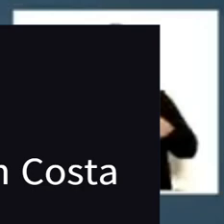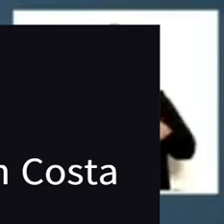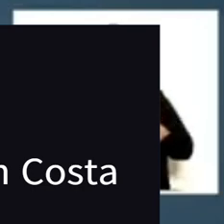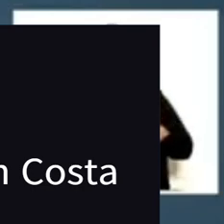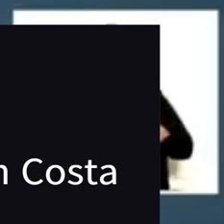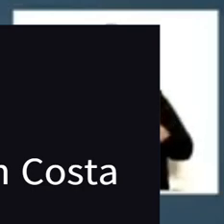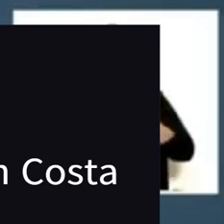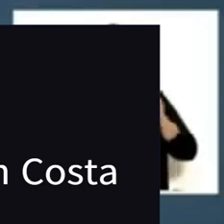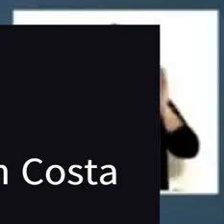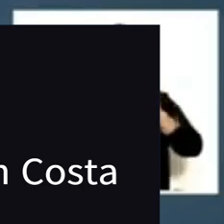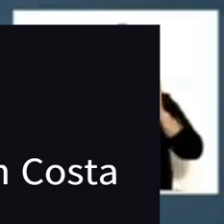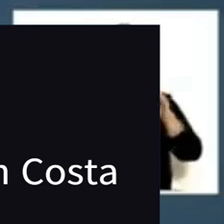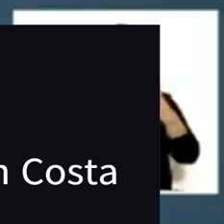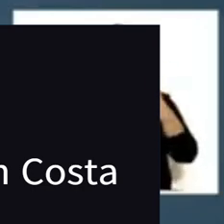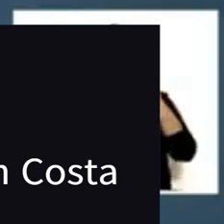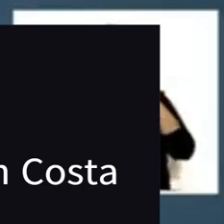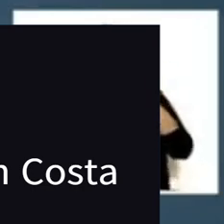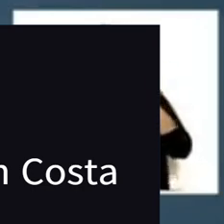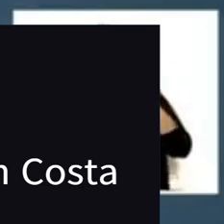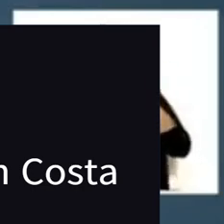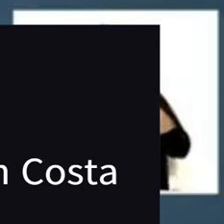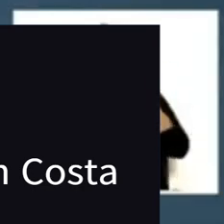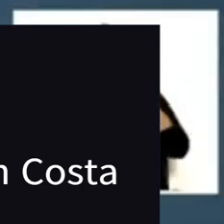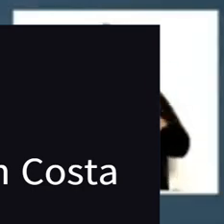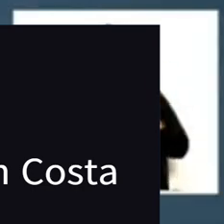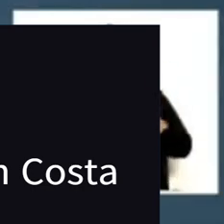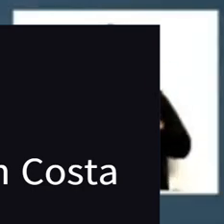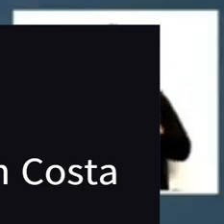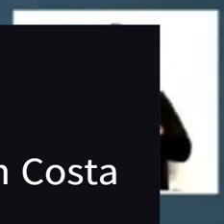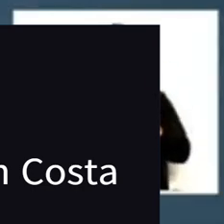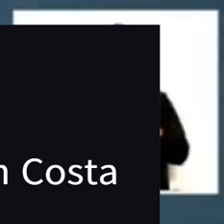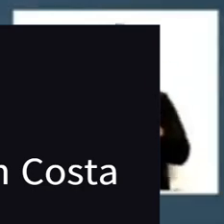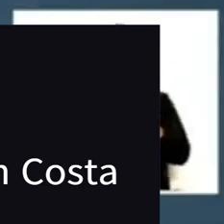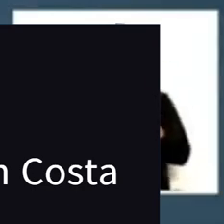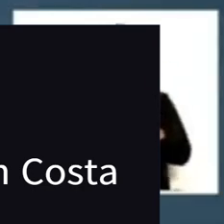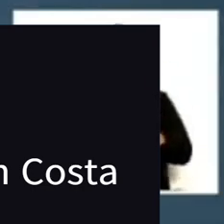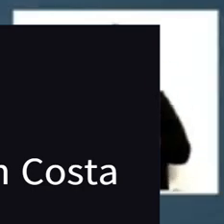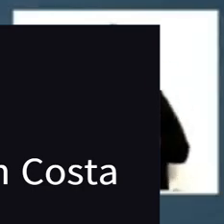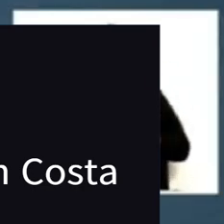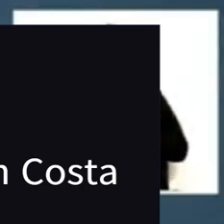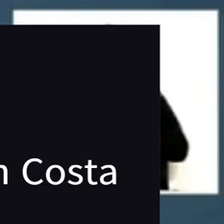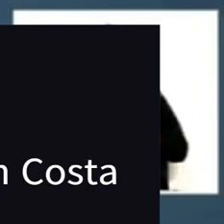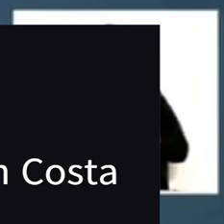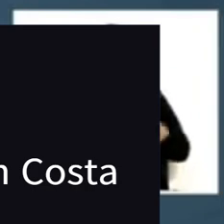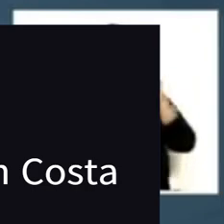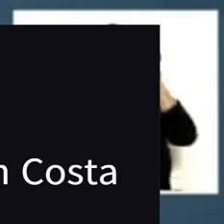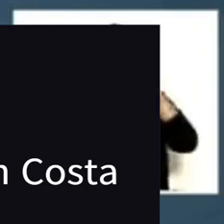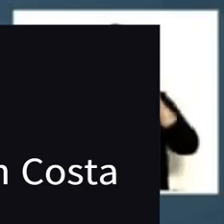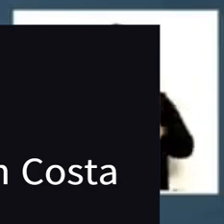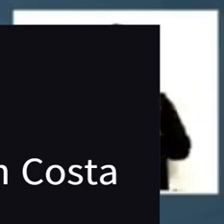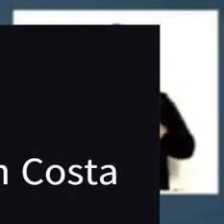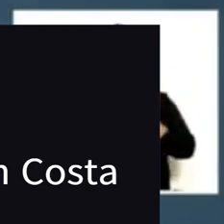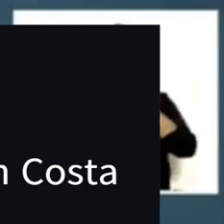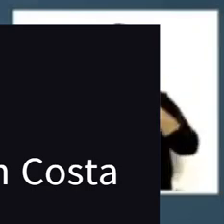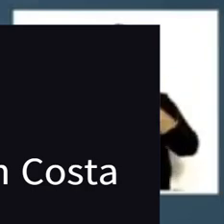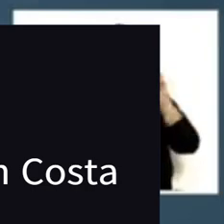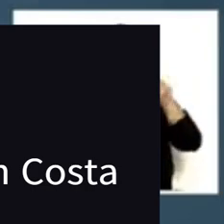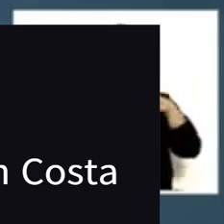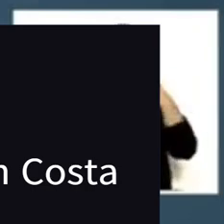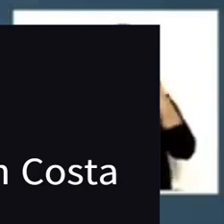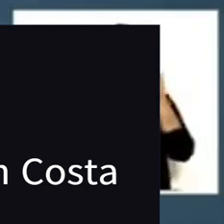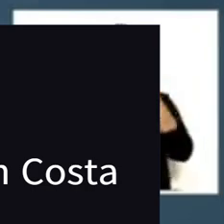ilícitas, 321 incidencias en que ha participado la Fuerza Pública en materia de violencia